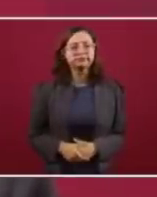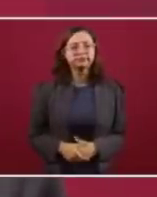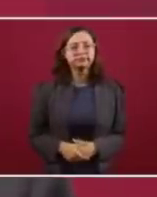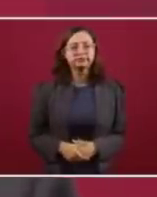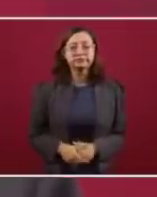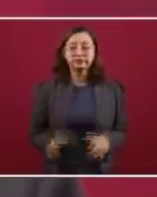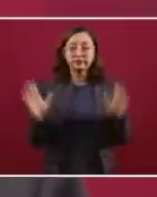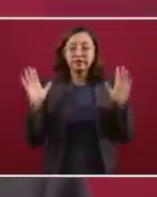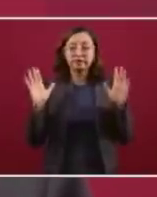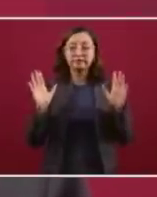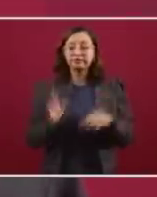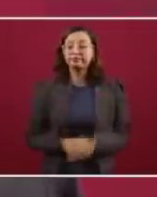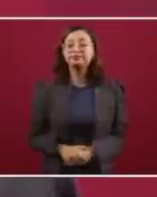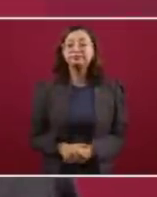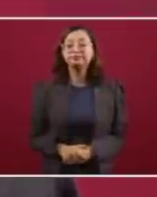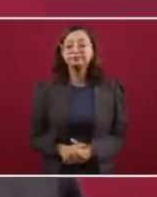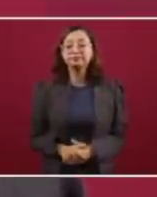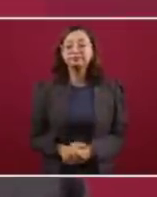Bueno.